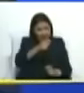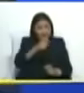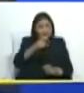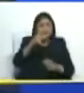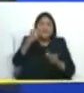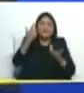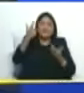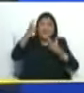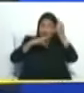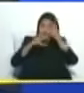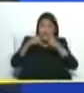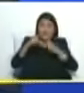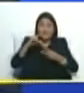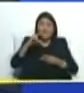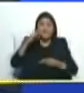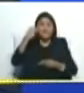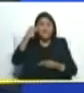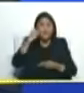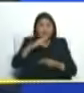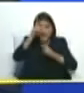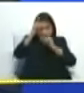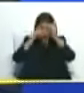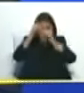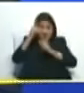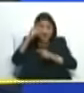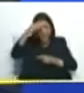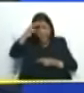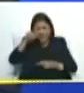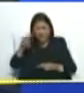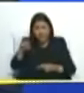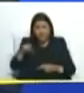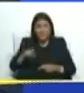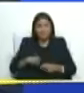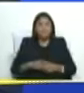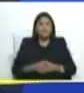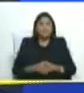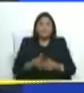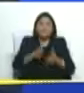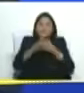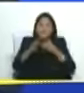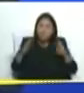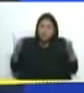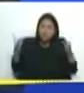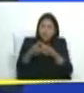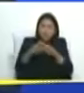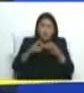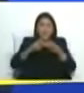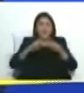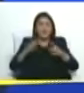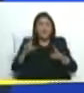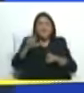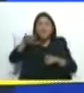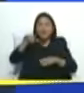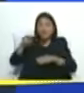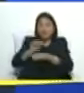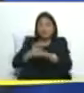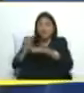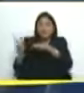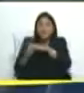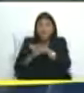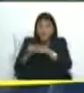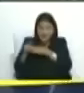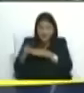sus 19 años fue esa histórica reunión de paz en San Vicente y las Granadinas